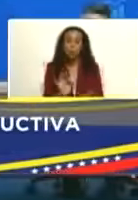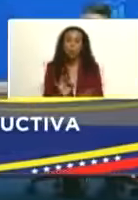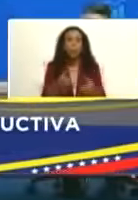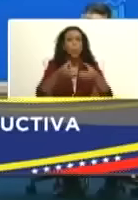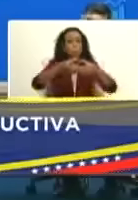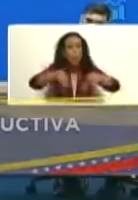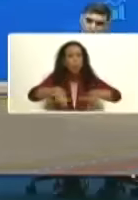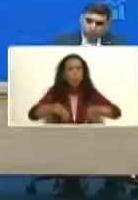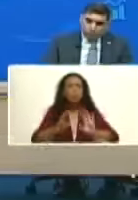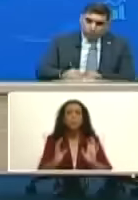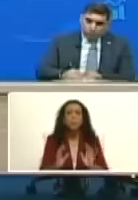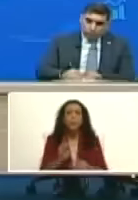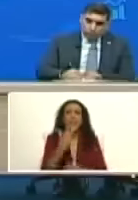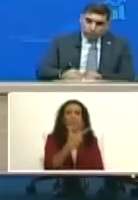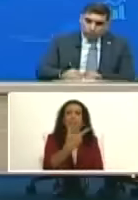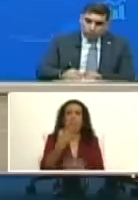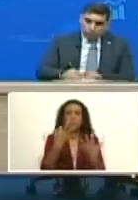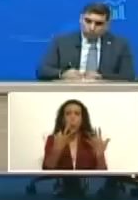huevos,